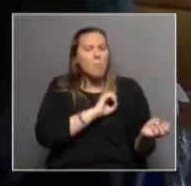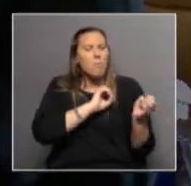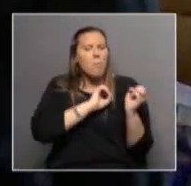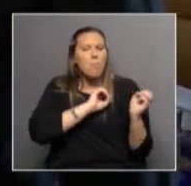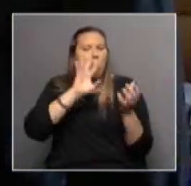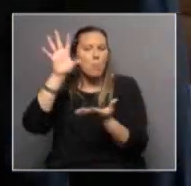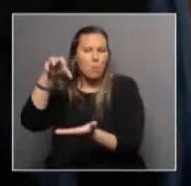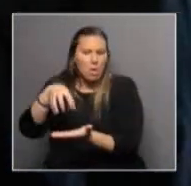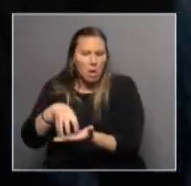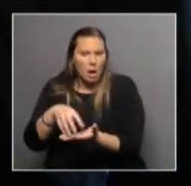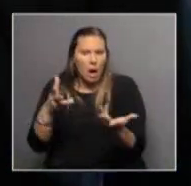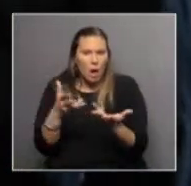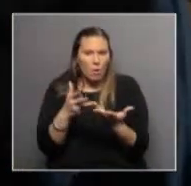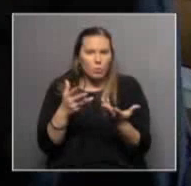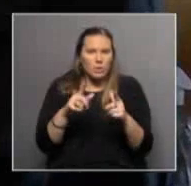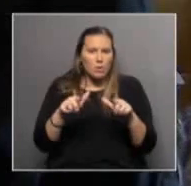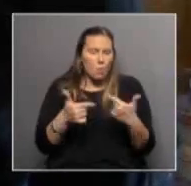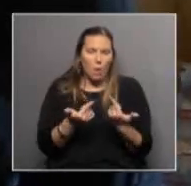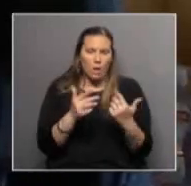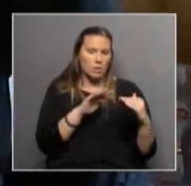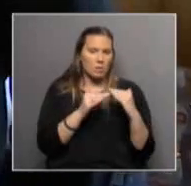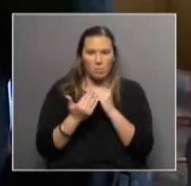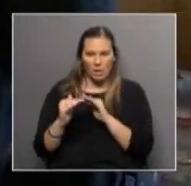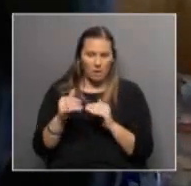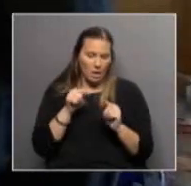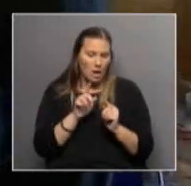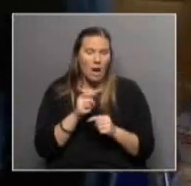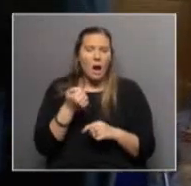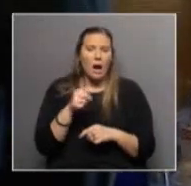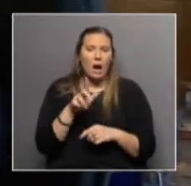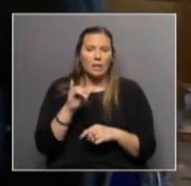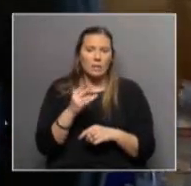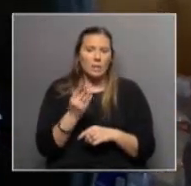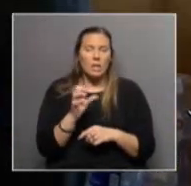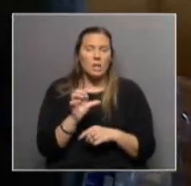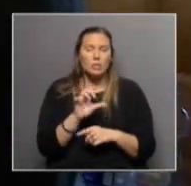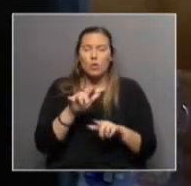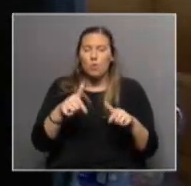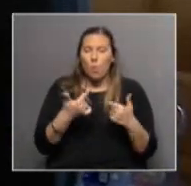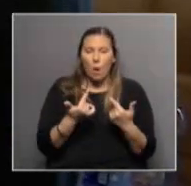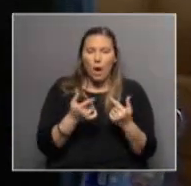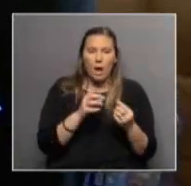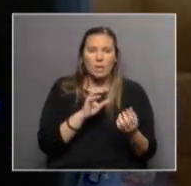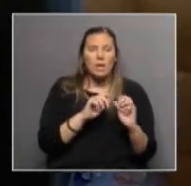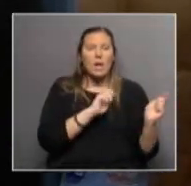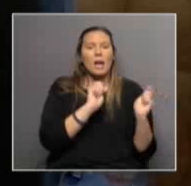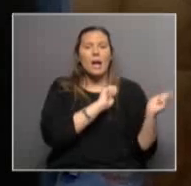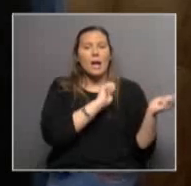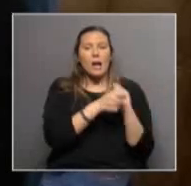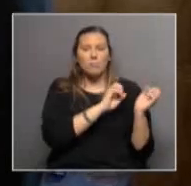moverse de ahí? No hay realojo en este momento para Aquiles Lanza, no hay realojo por ningún lado. No hay realojo planificado de momento, le han dicho eso a las autoridades.